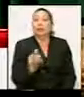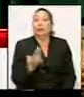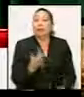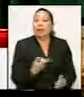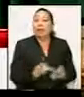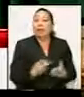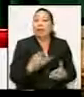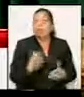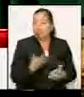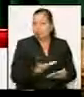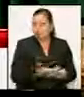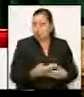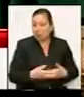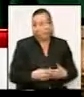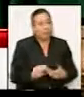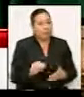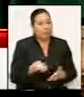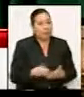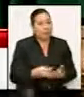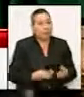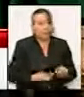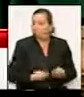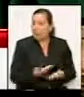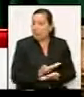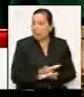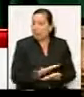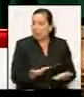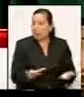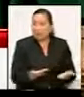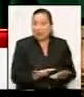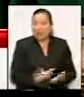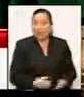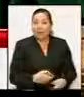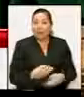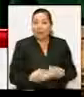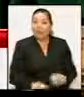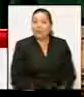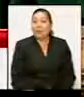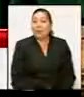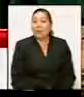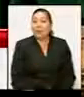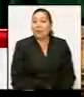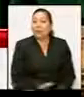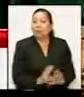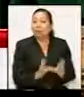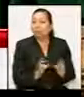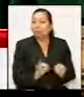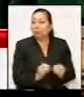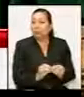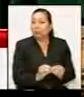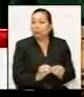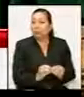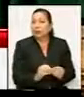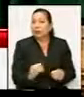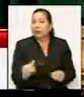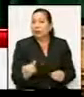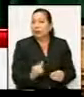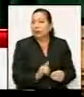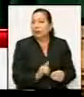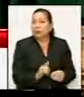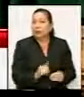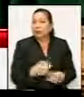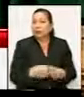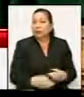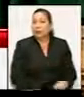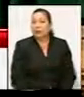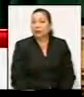los productos no lleguen al mercado en calidad de productos en bruto o sin ningún tipo de